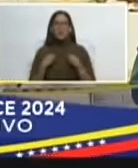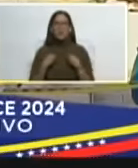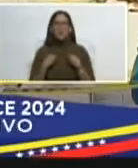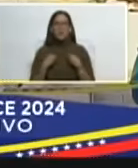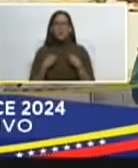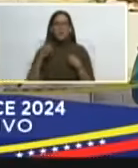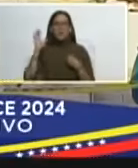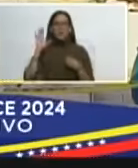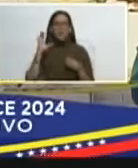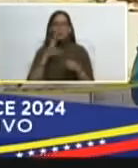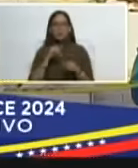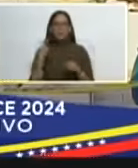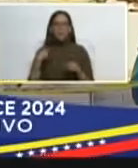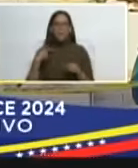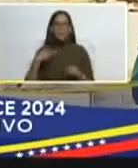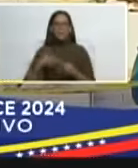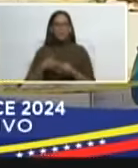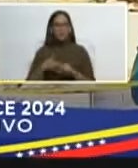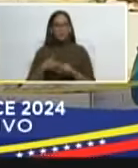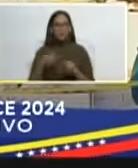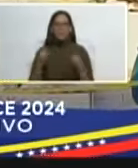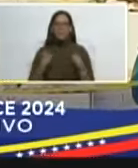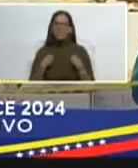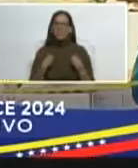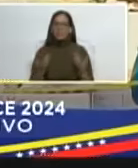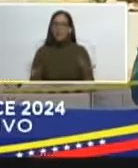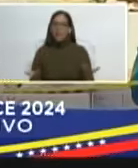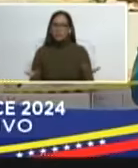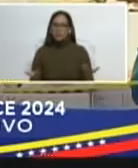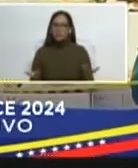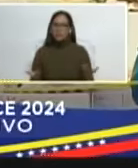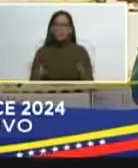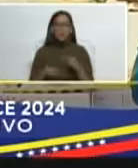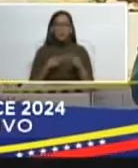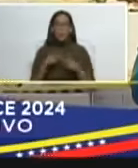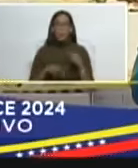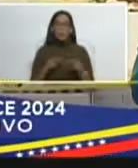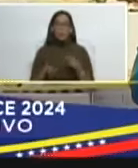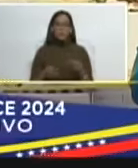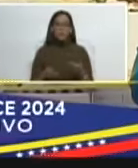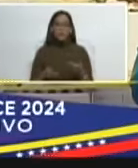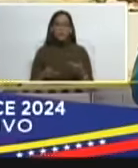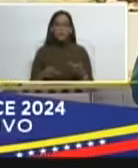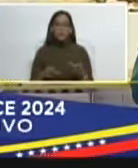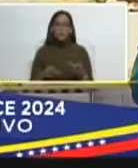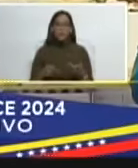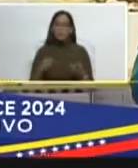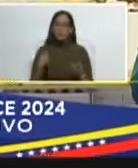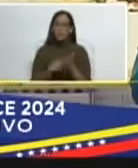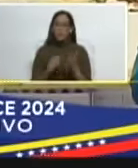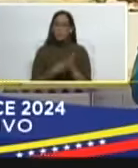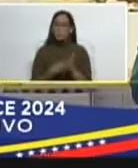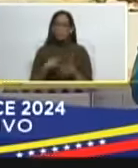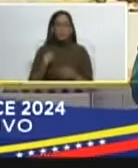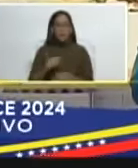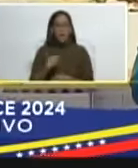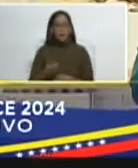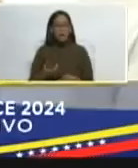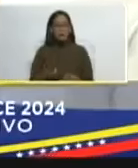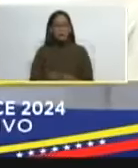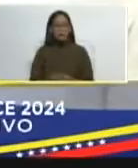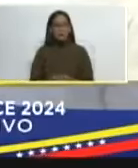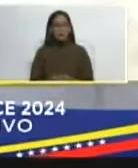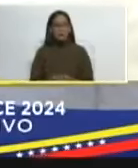tienen petróleo? ¿De qué viven? De lo que producen y de los impuestos que pagan.